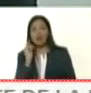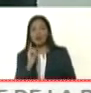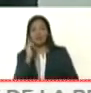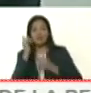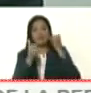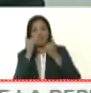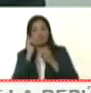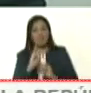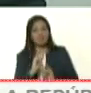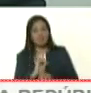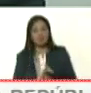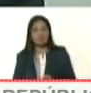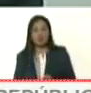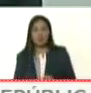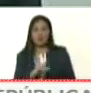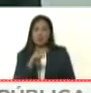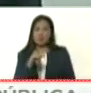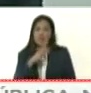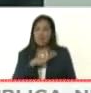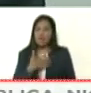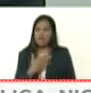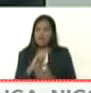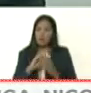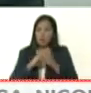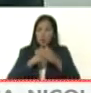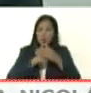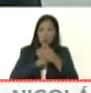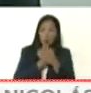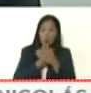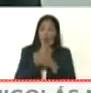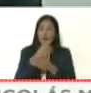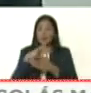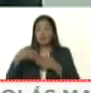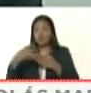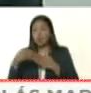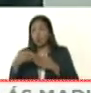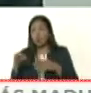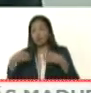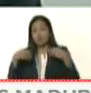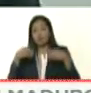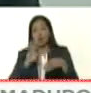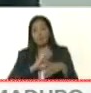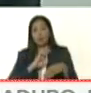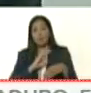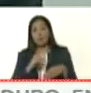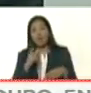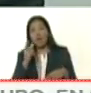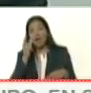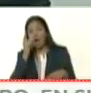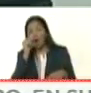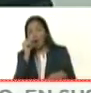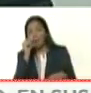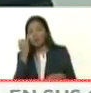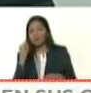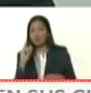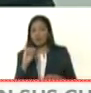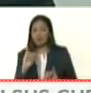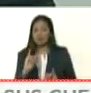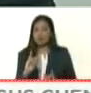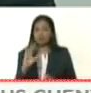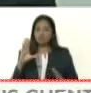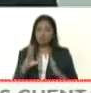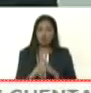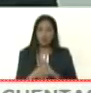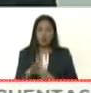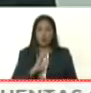fiesta? ¿Acaso están tratando de tapar la gran cantidad de dólares en efectivo que tenía el señor Superlano en esa oportunidad y que fue robado por